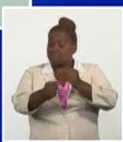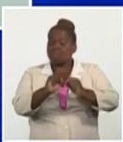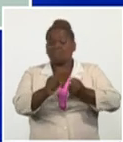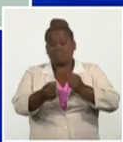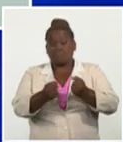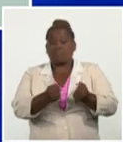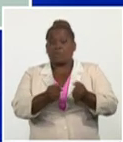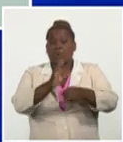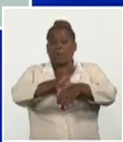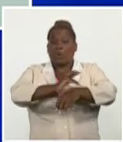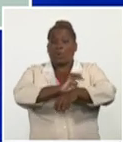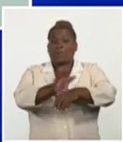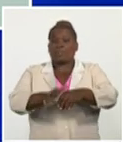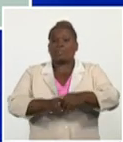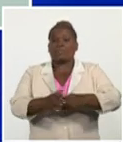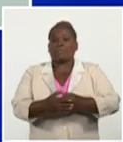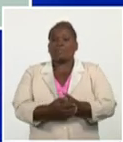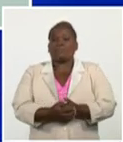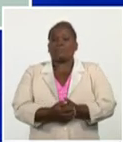pandemia, la misma.